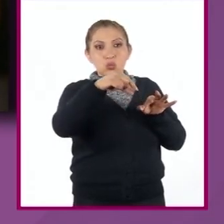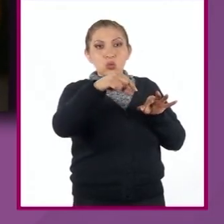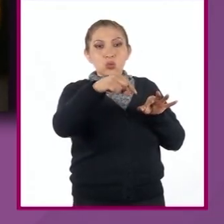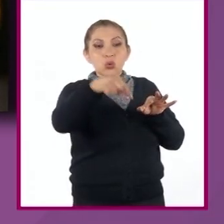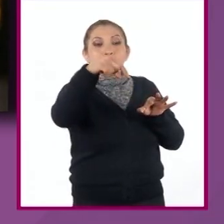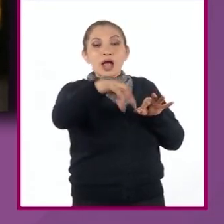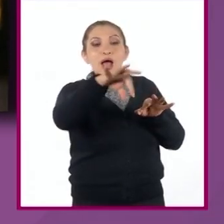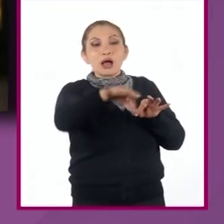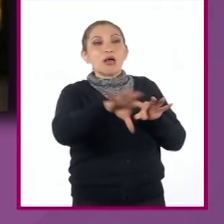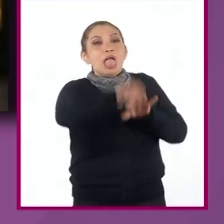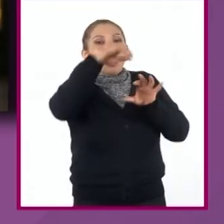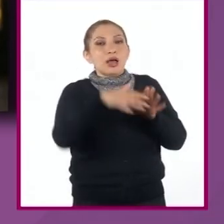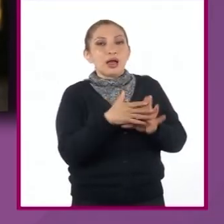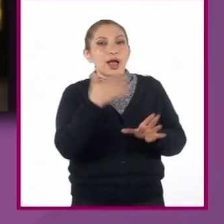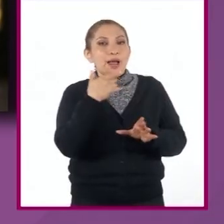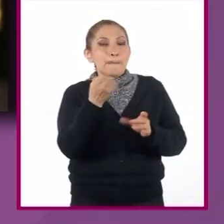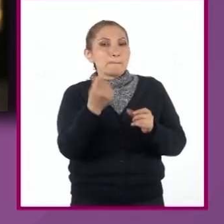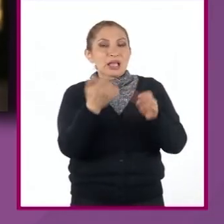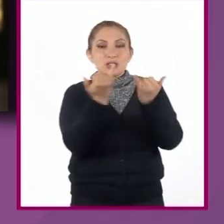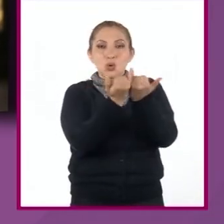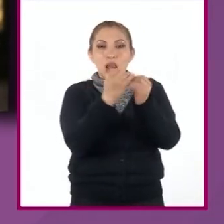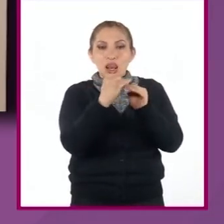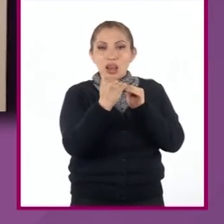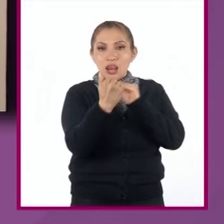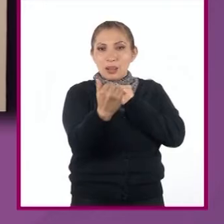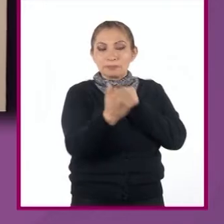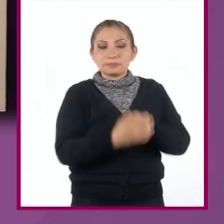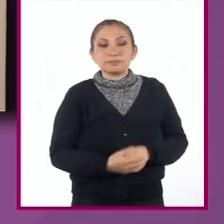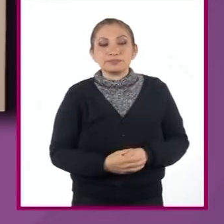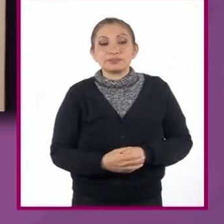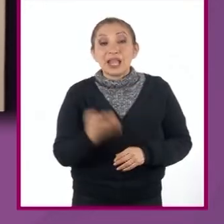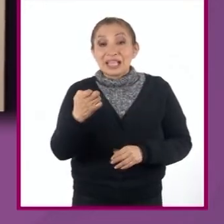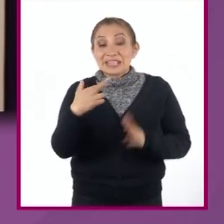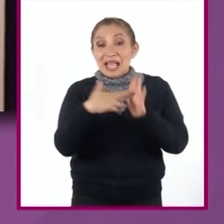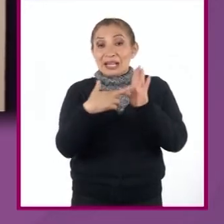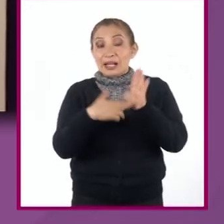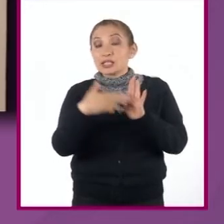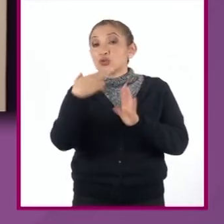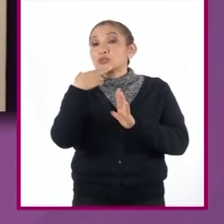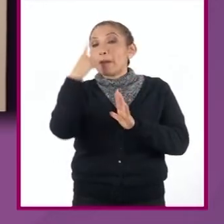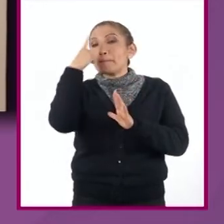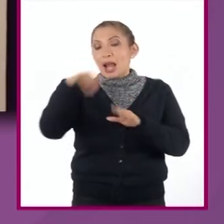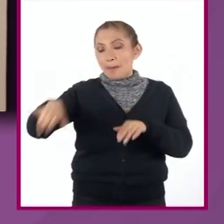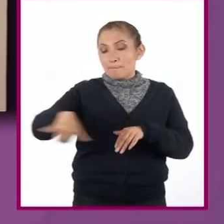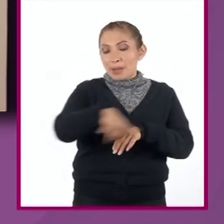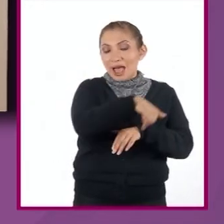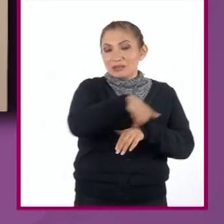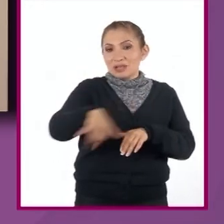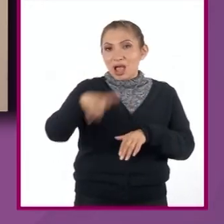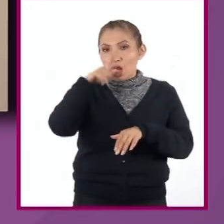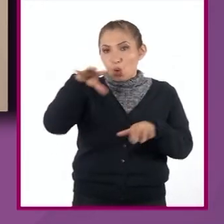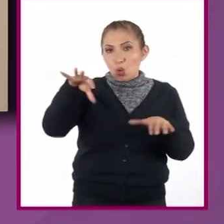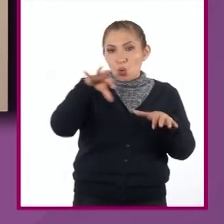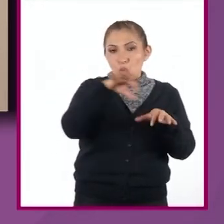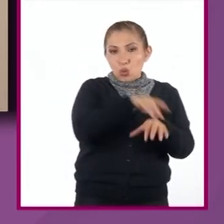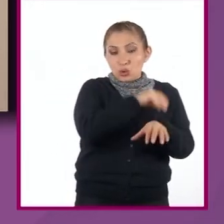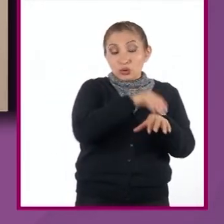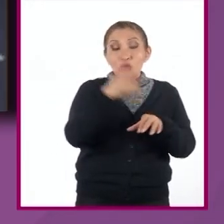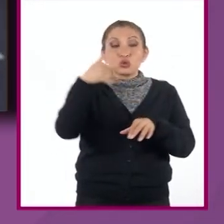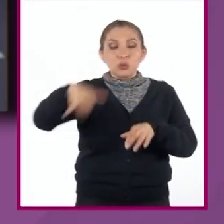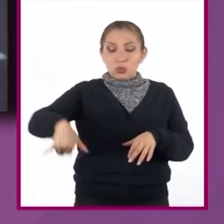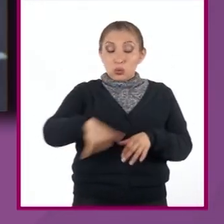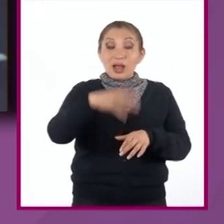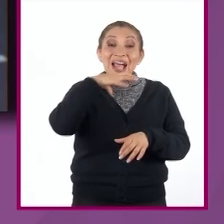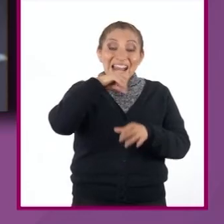material hasta que éste alcance la misma temperatura. Este principio se utiliza en la plancha eléctrica, pues al planchar